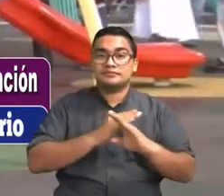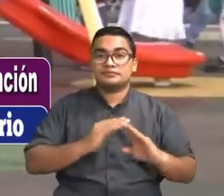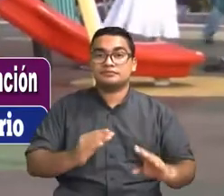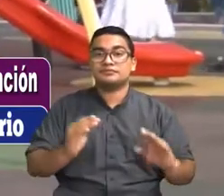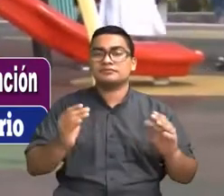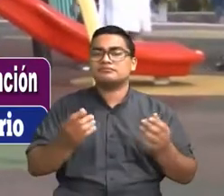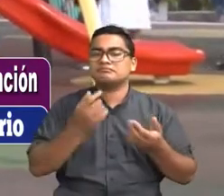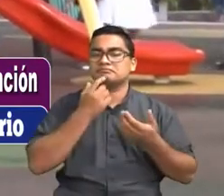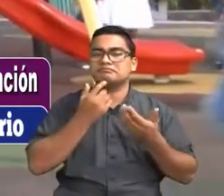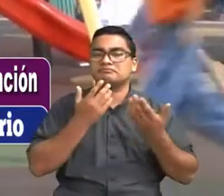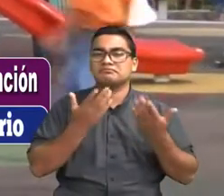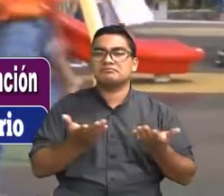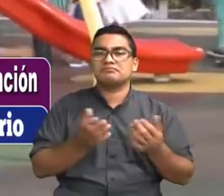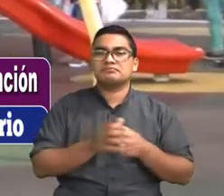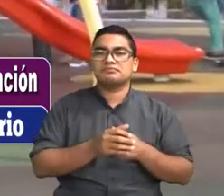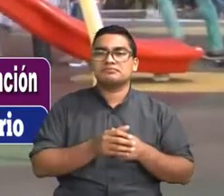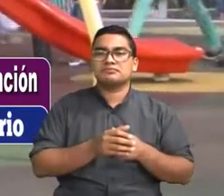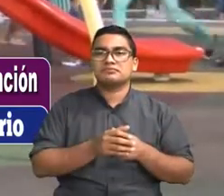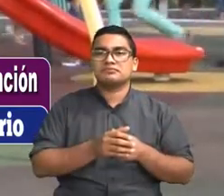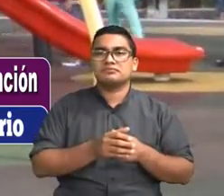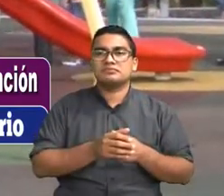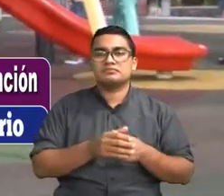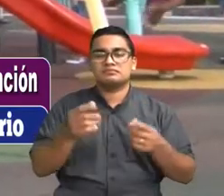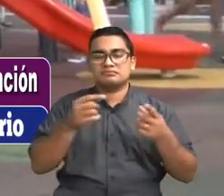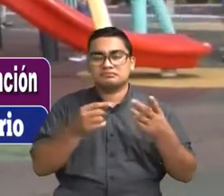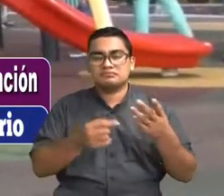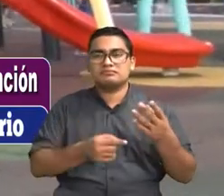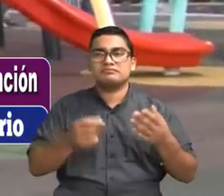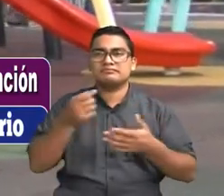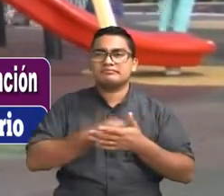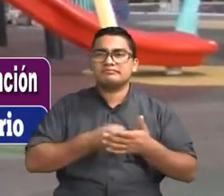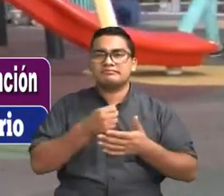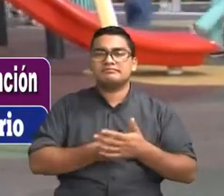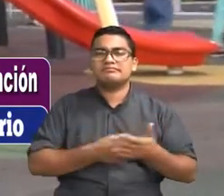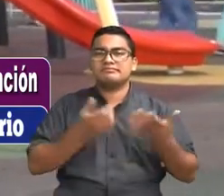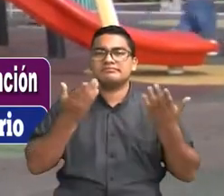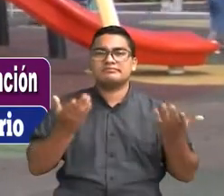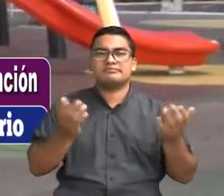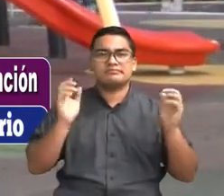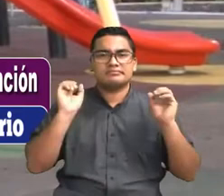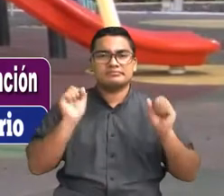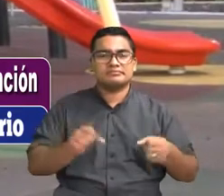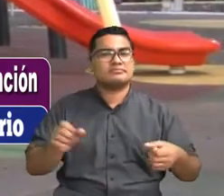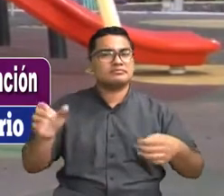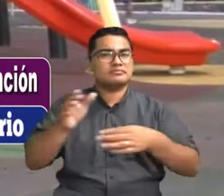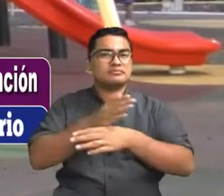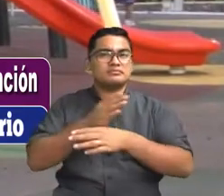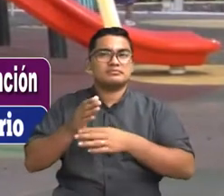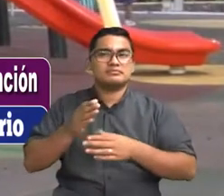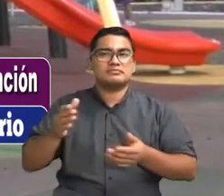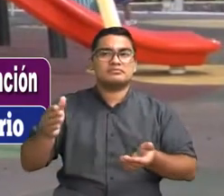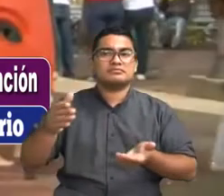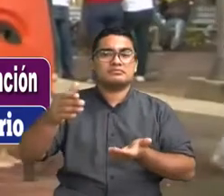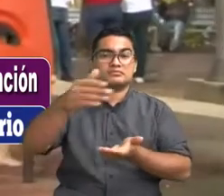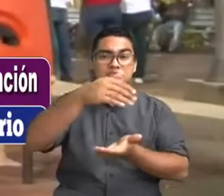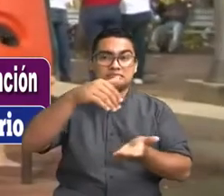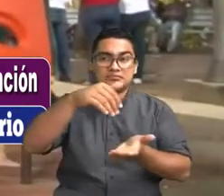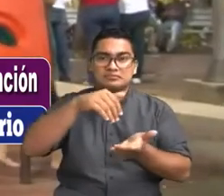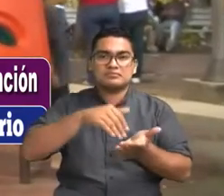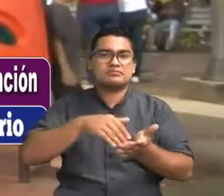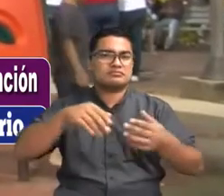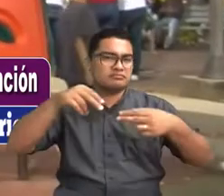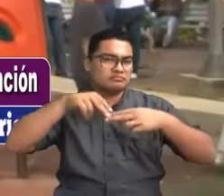Porque, digamos, todo ese esfuerzo que se hace para construir estos centros de recreación, estos